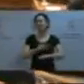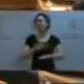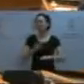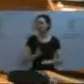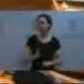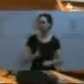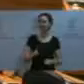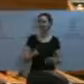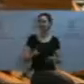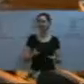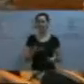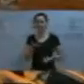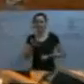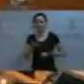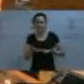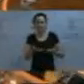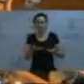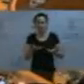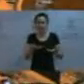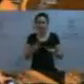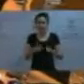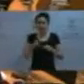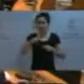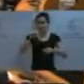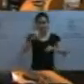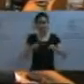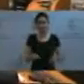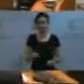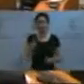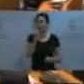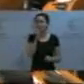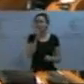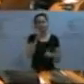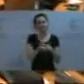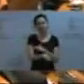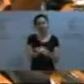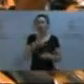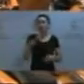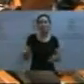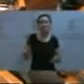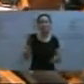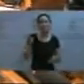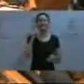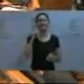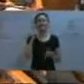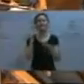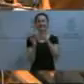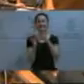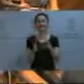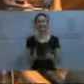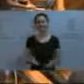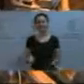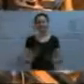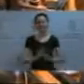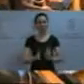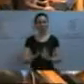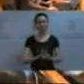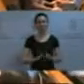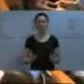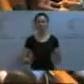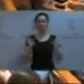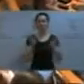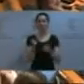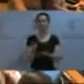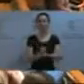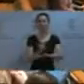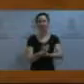peor, no quiere corregir esa nefasta gestión. Solo le interesan los números, solo le interesa la